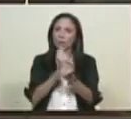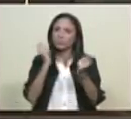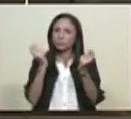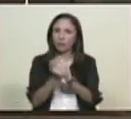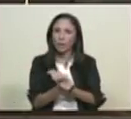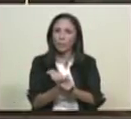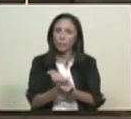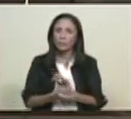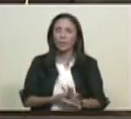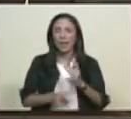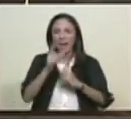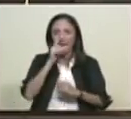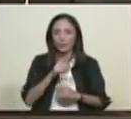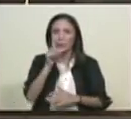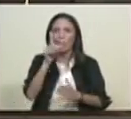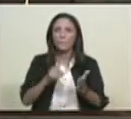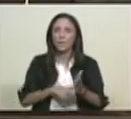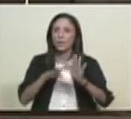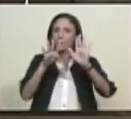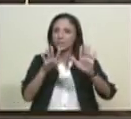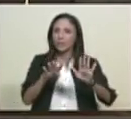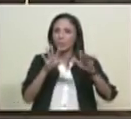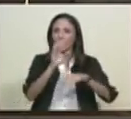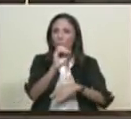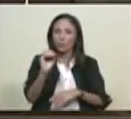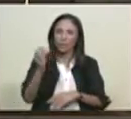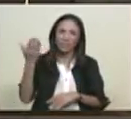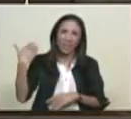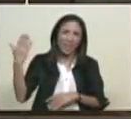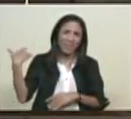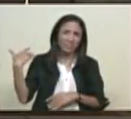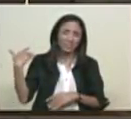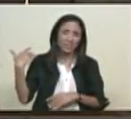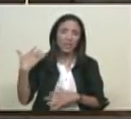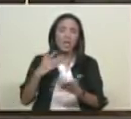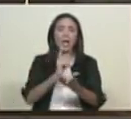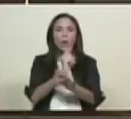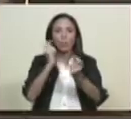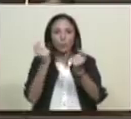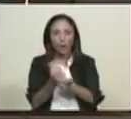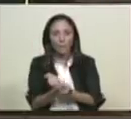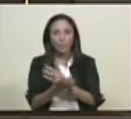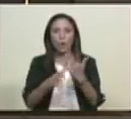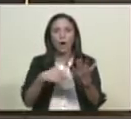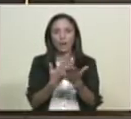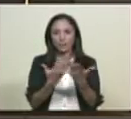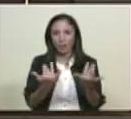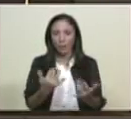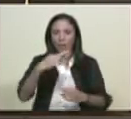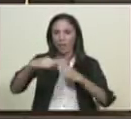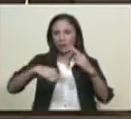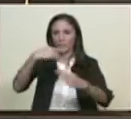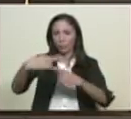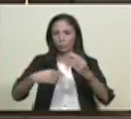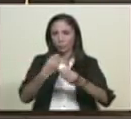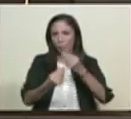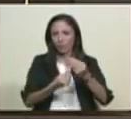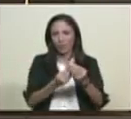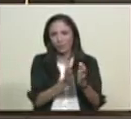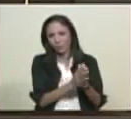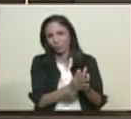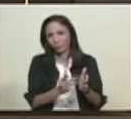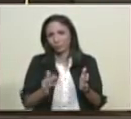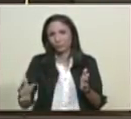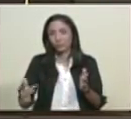la década de los 90, que dio como resultado el poder constituyente del 99 y la revolución bolivariana.